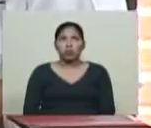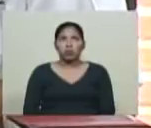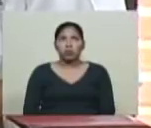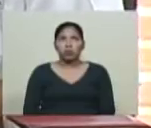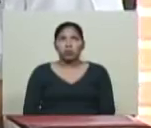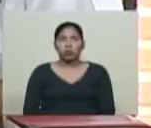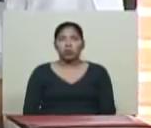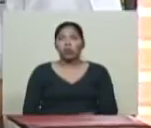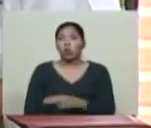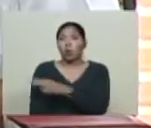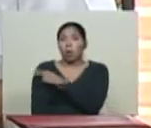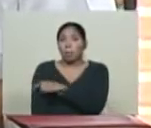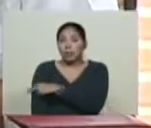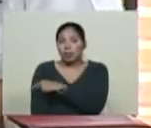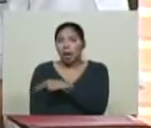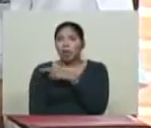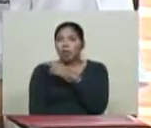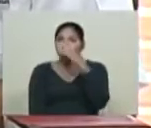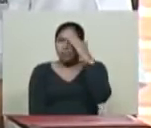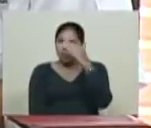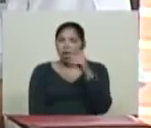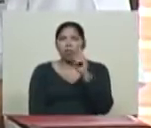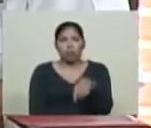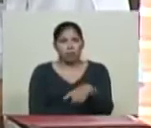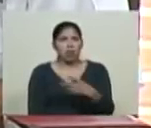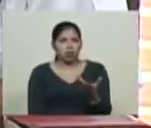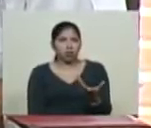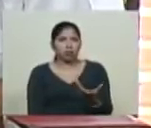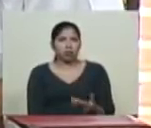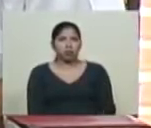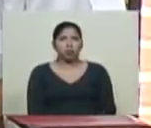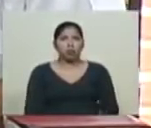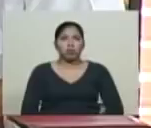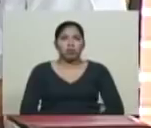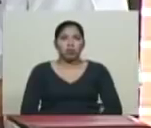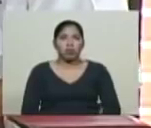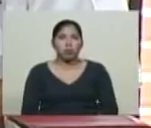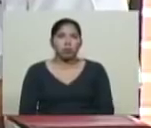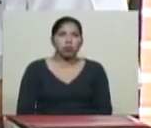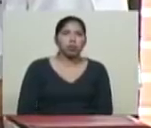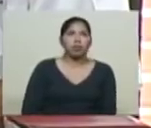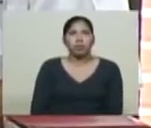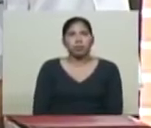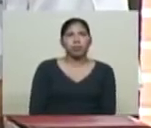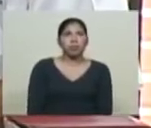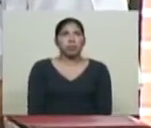hospital, los hospitales militares también se volcaran a atender a nuestro pueblo. Y allí se recuperaron